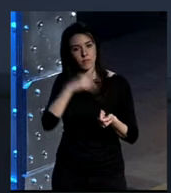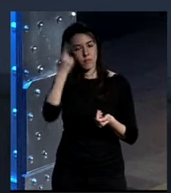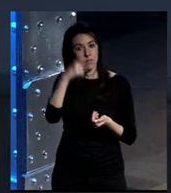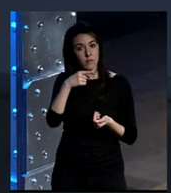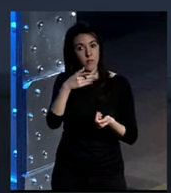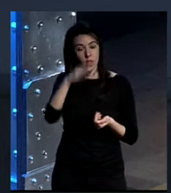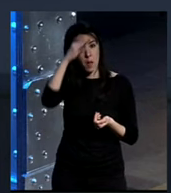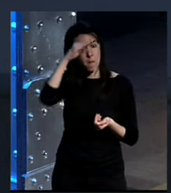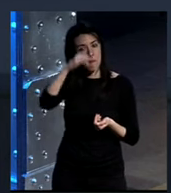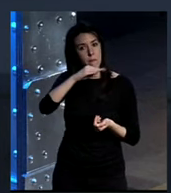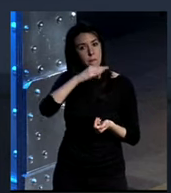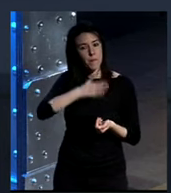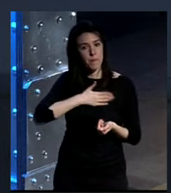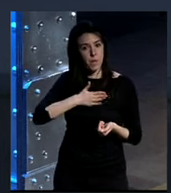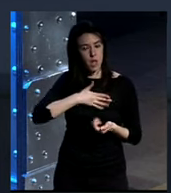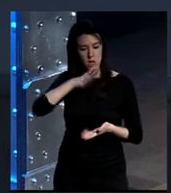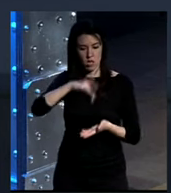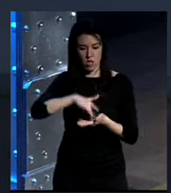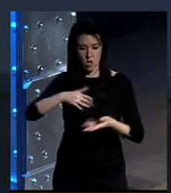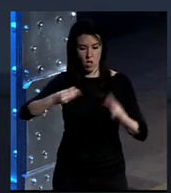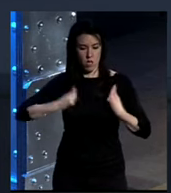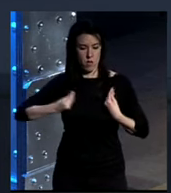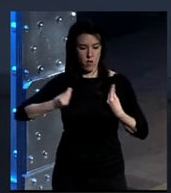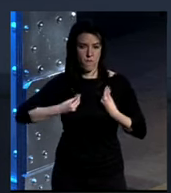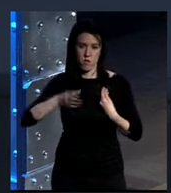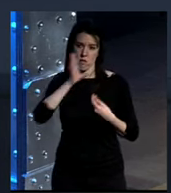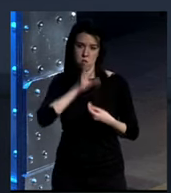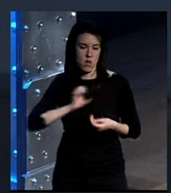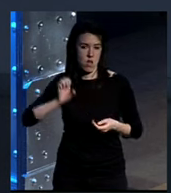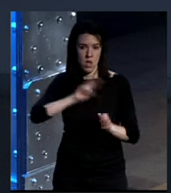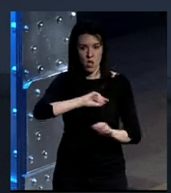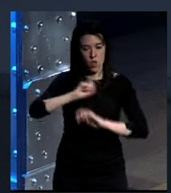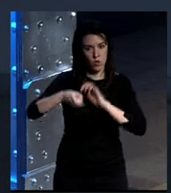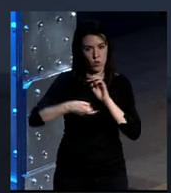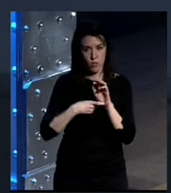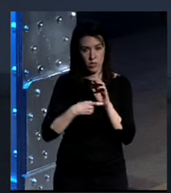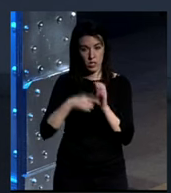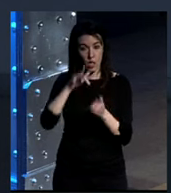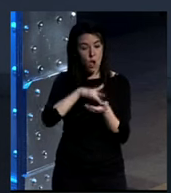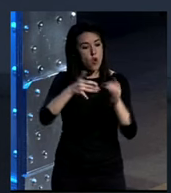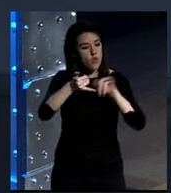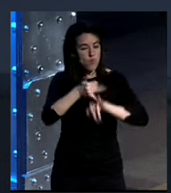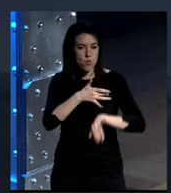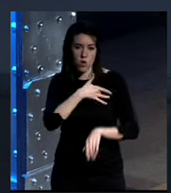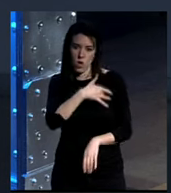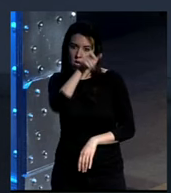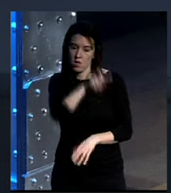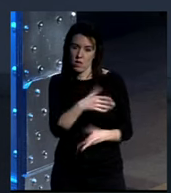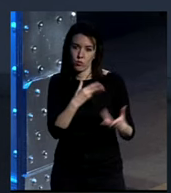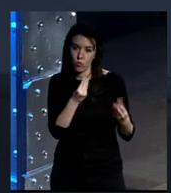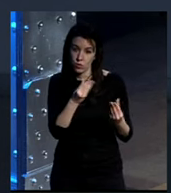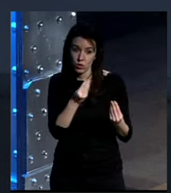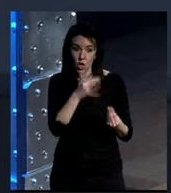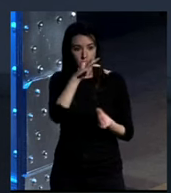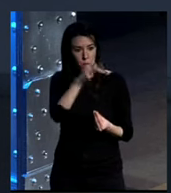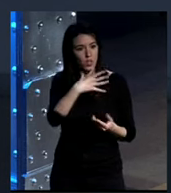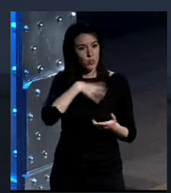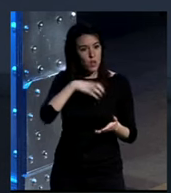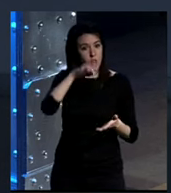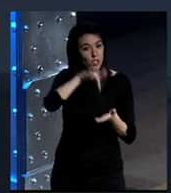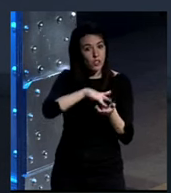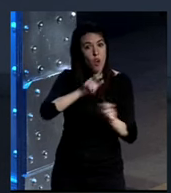mi padre tuvo una vida extraordinariamente completa. Tuvo una mujer a la que quiso mucho y con la que pudo